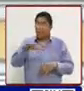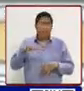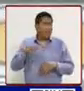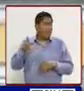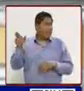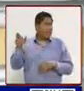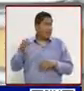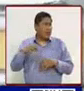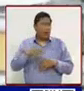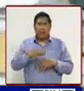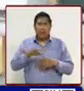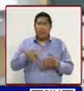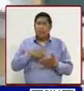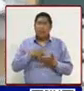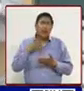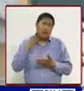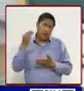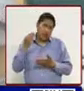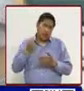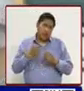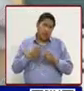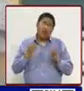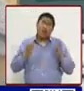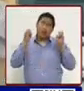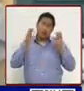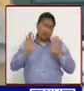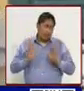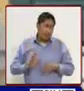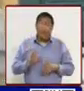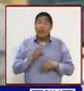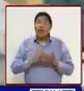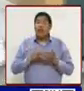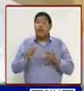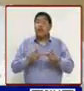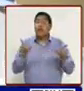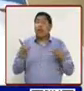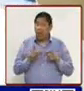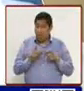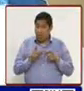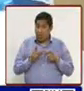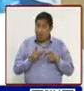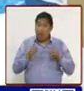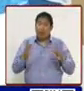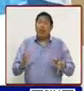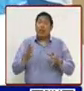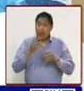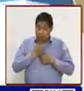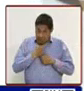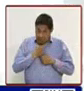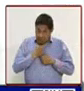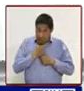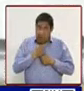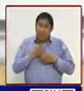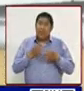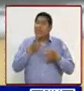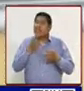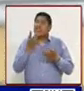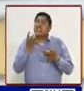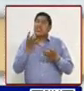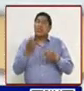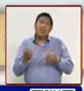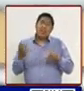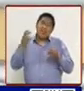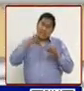pertenece a la Asamblea Legislativa, el ex edificio Realidad. Y ese es el lugar donde se va a recibir las postulaciones para